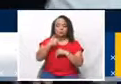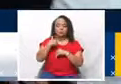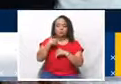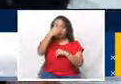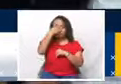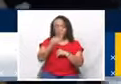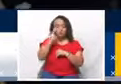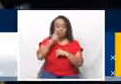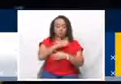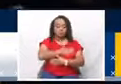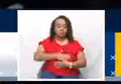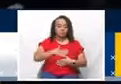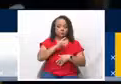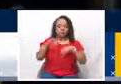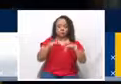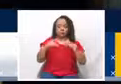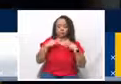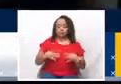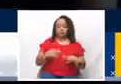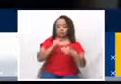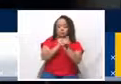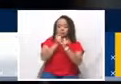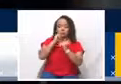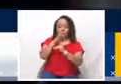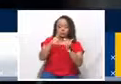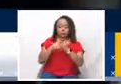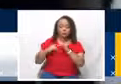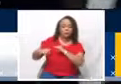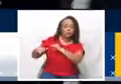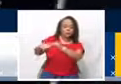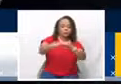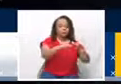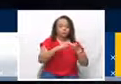para que la recreación, la actividad física y el deporte sea para todos por igual.